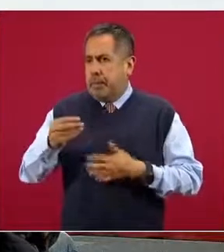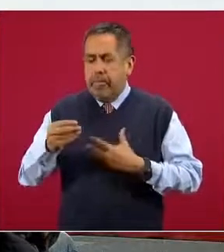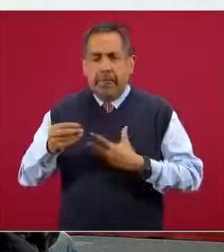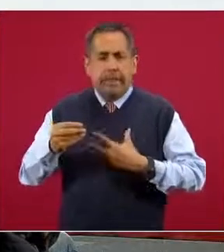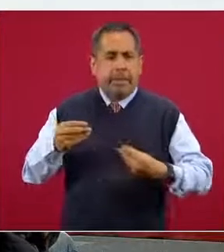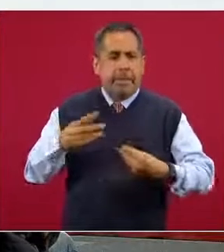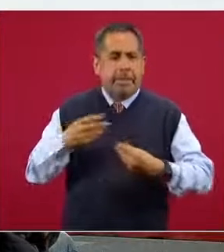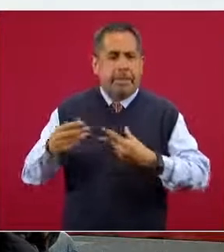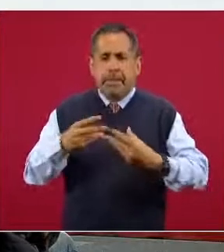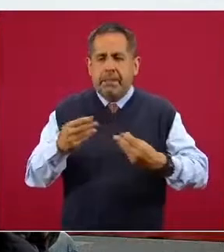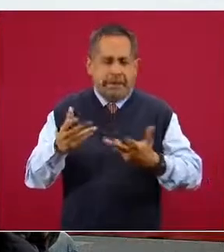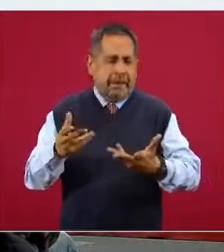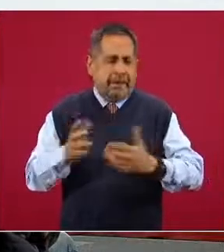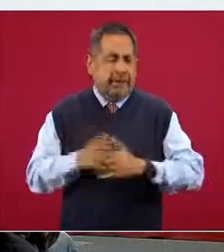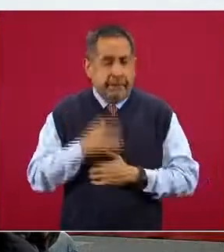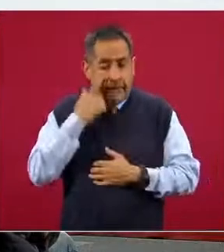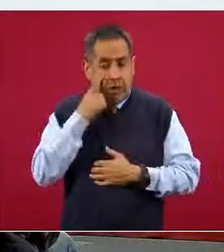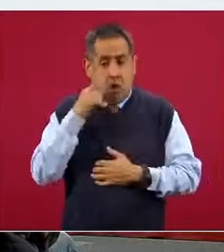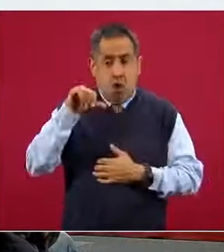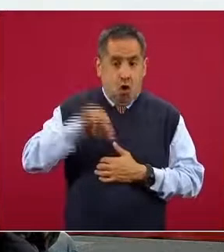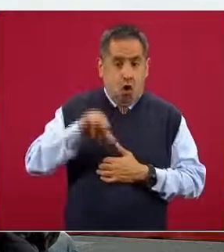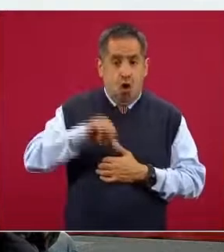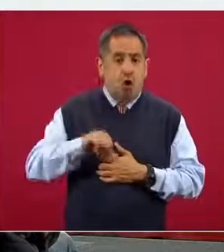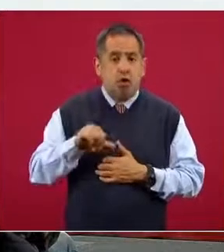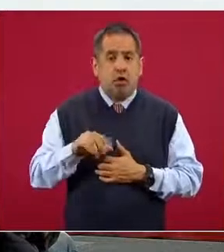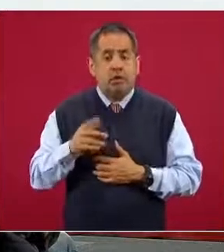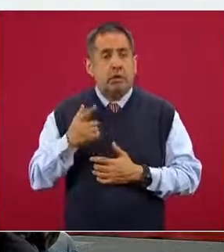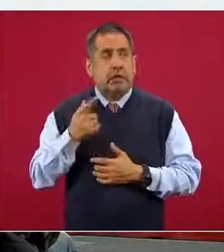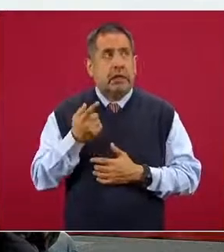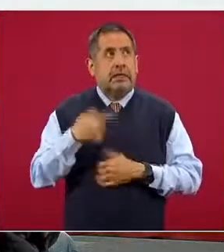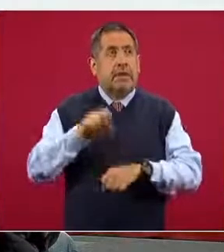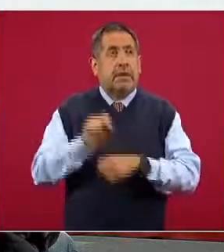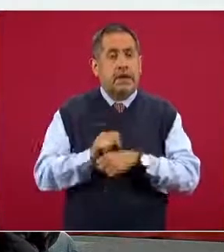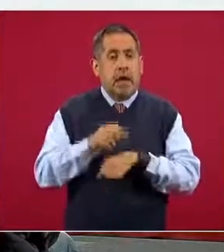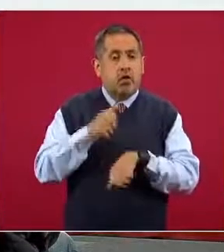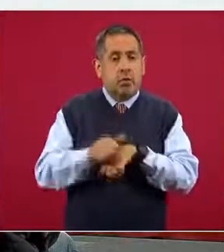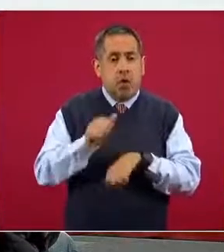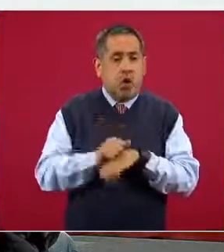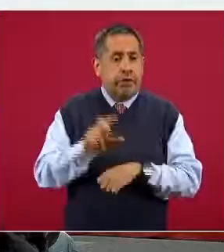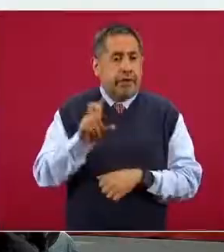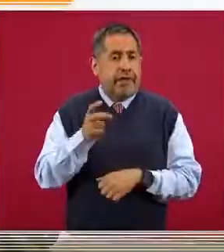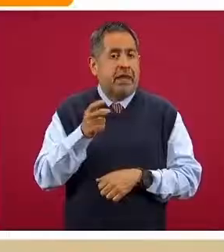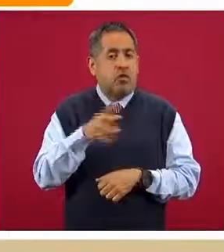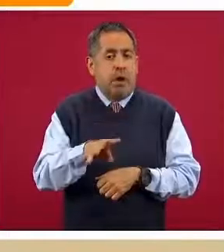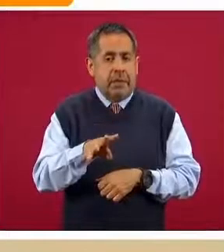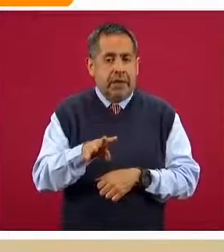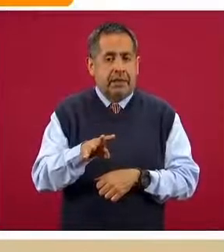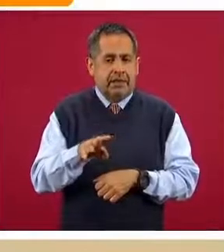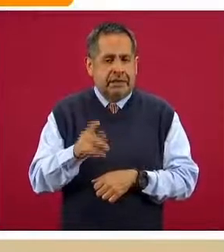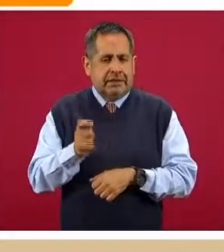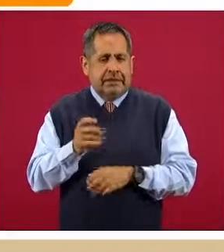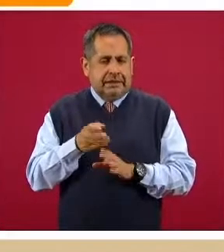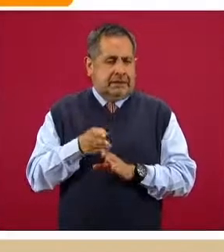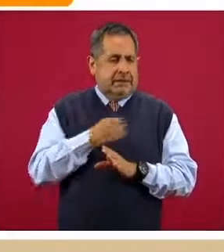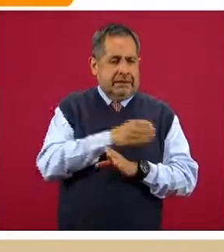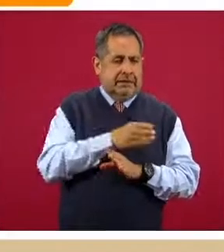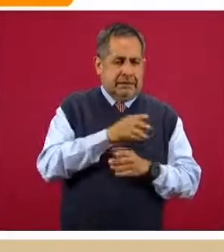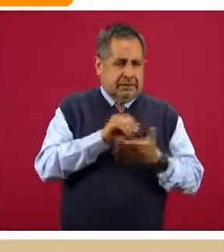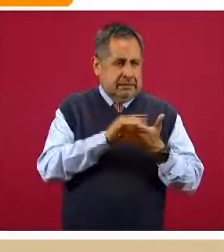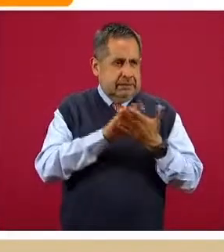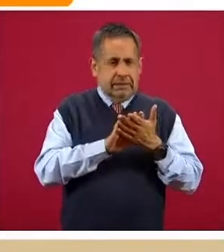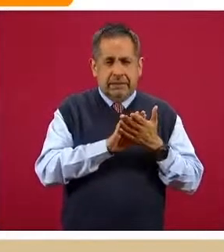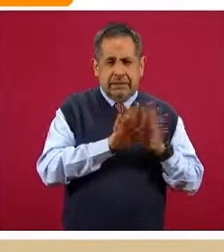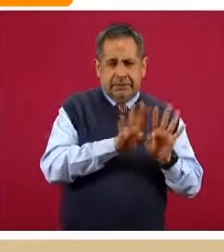a las personas. El día de hoy continuamos para la semana epidemiológica número 39, que es la última que estamos